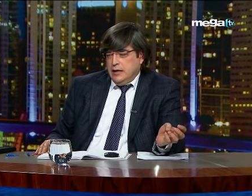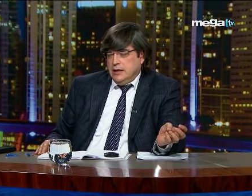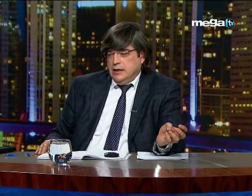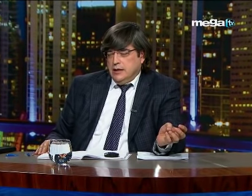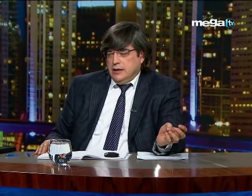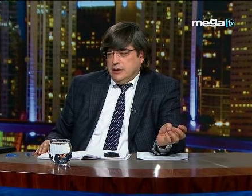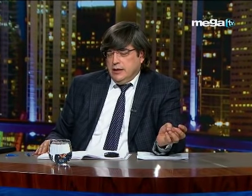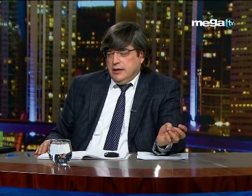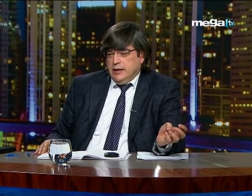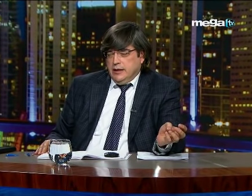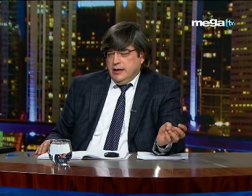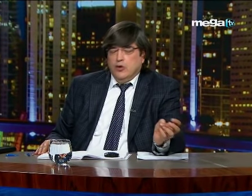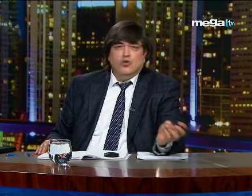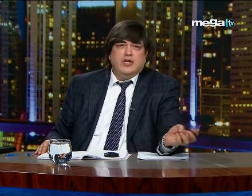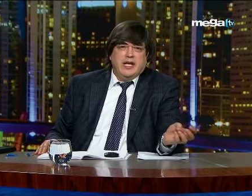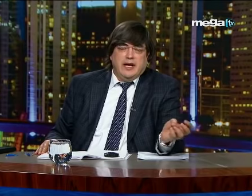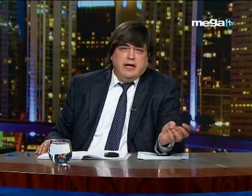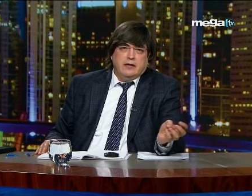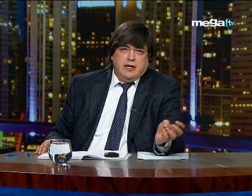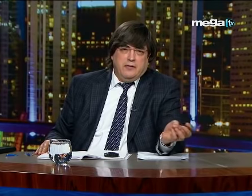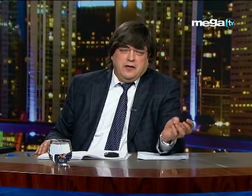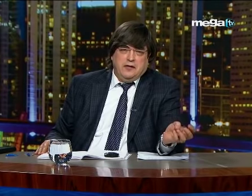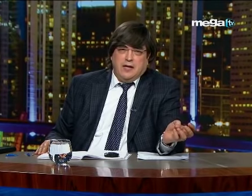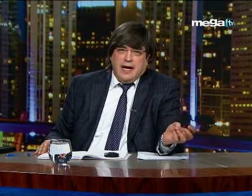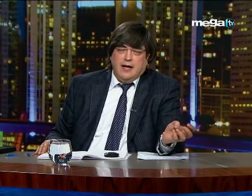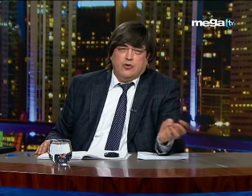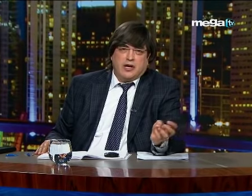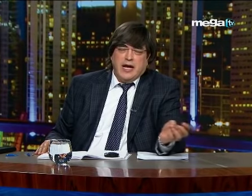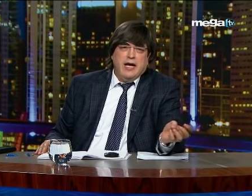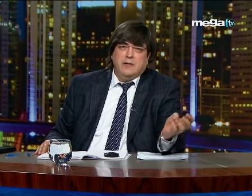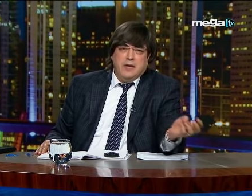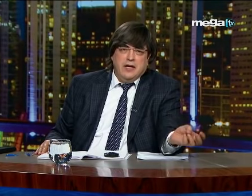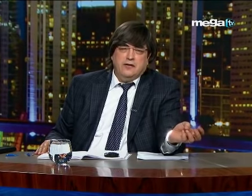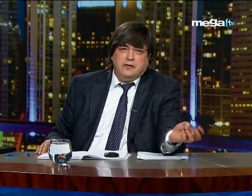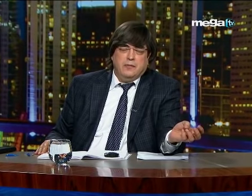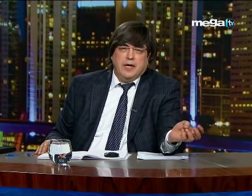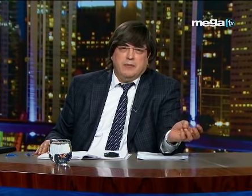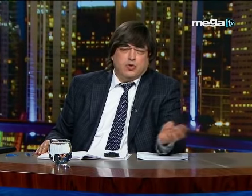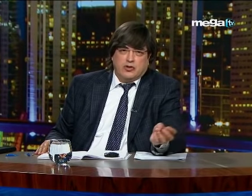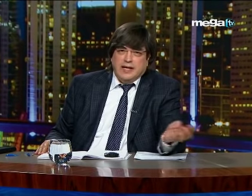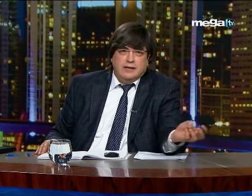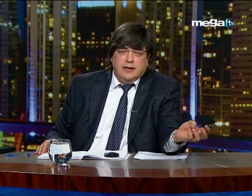había ningún dirigente, jefe de Estado, rey,